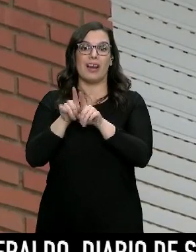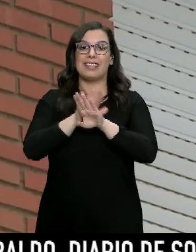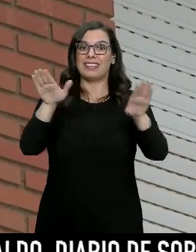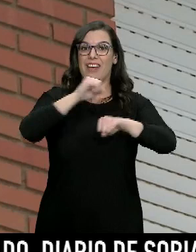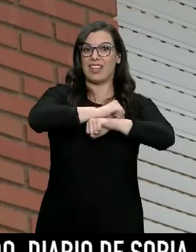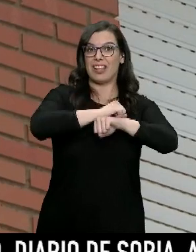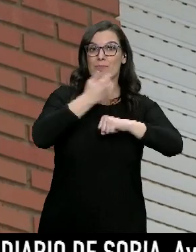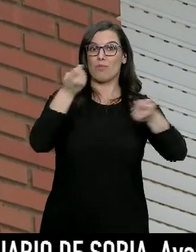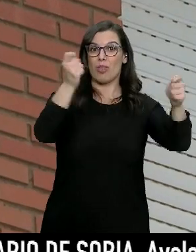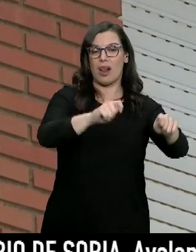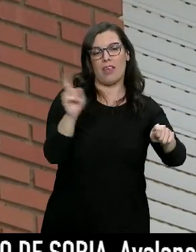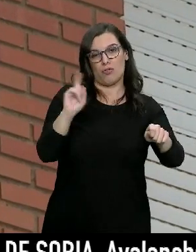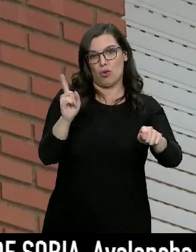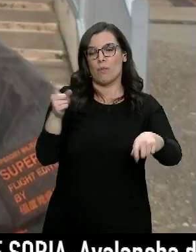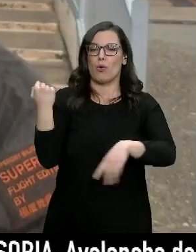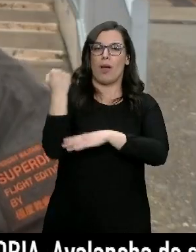seguridad.